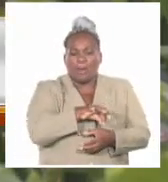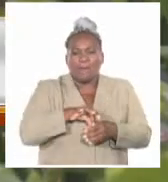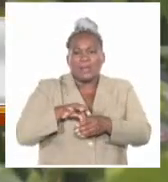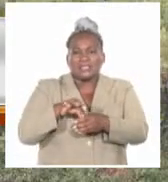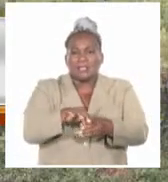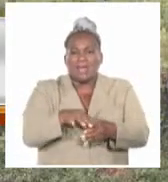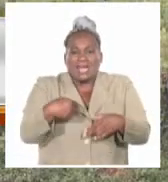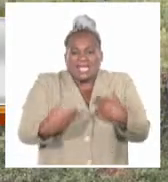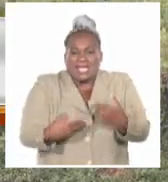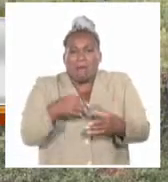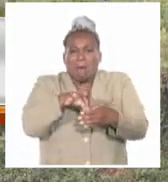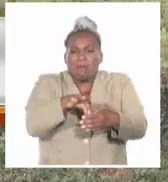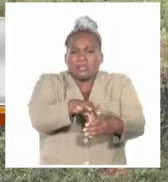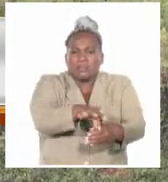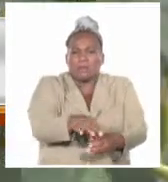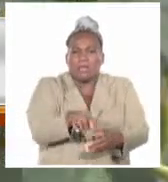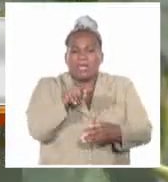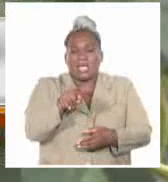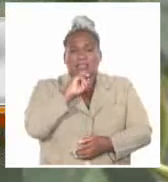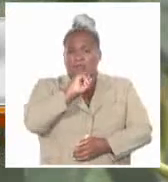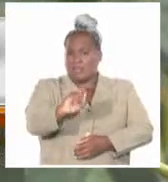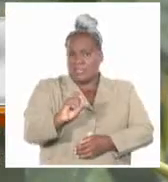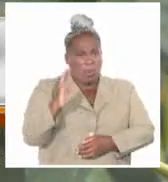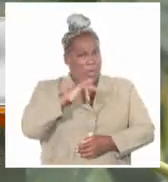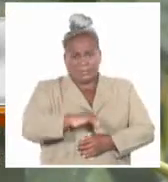a sembrar. Eso no es difícil.